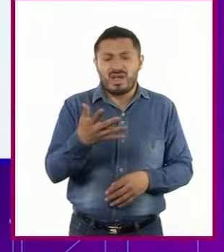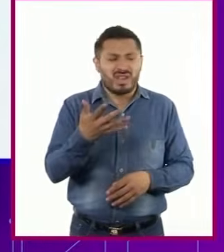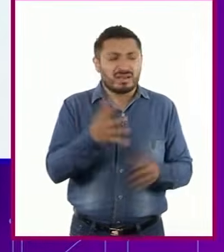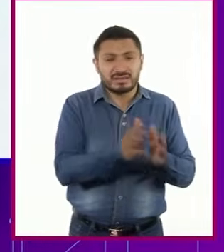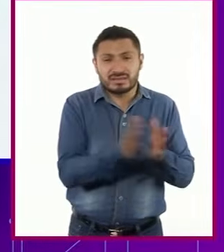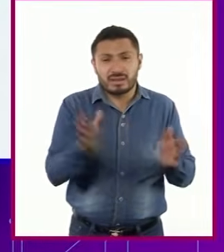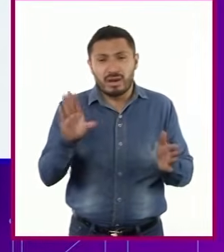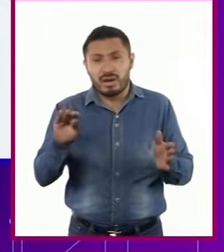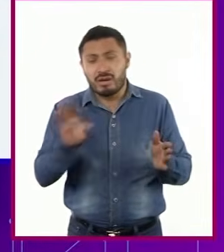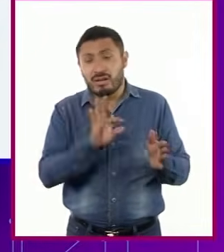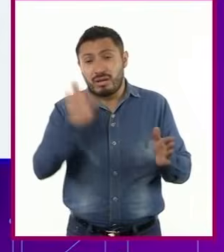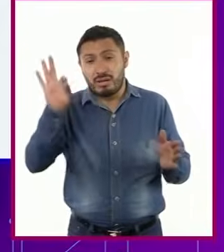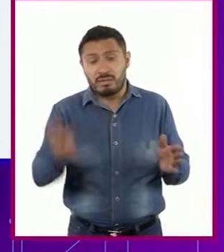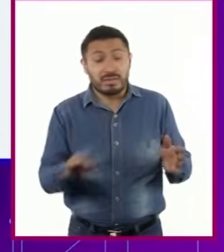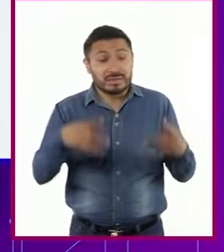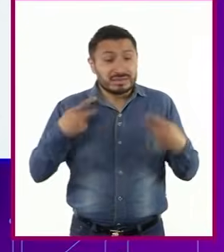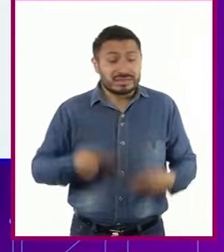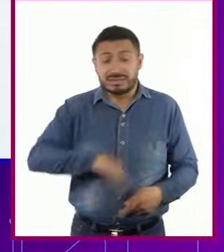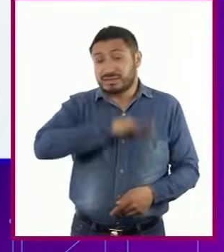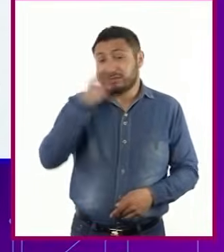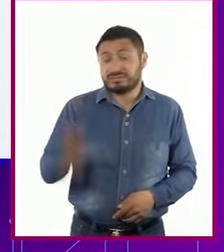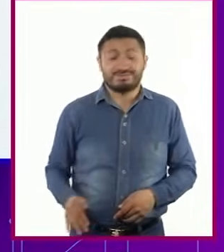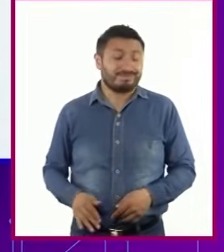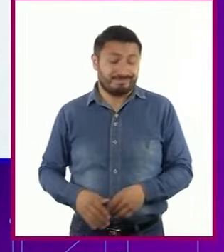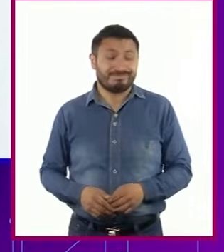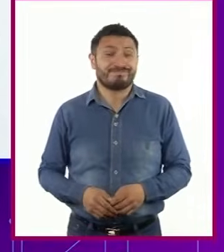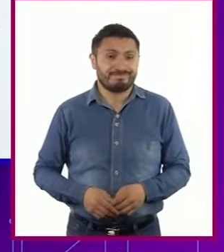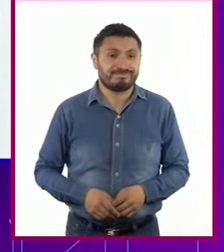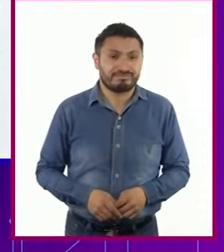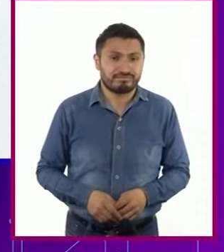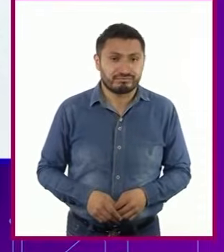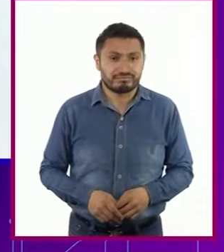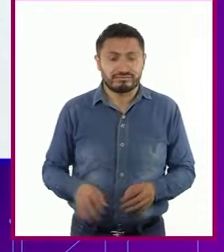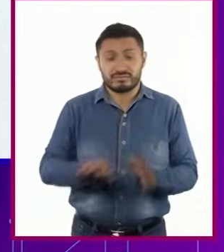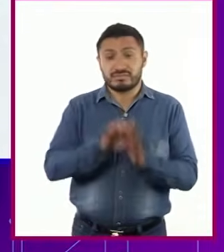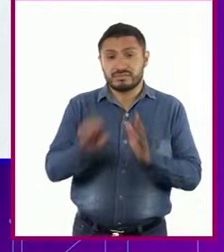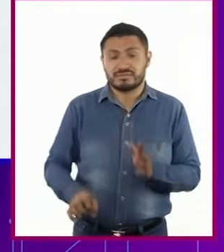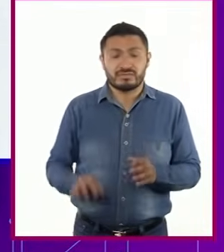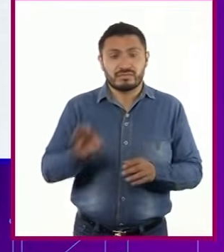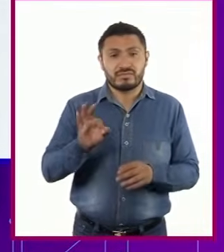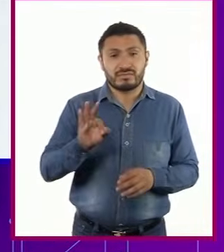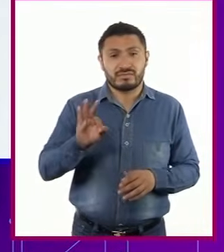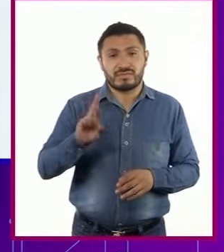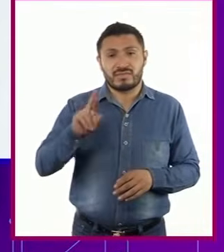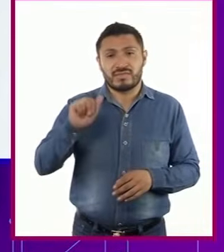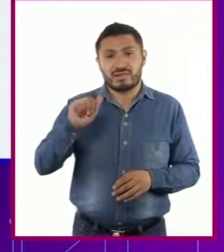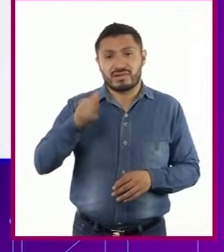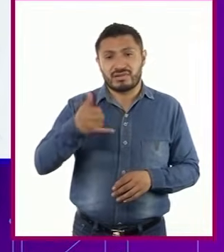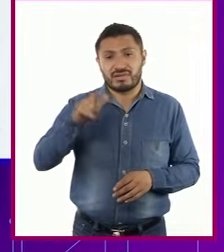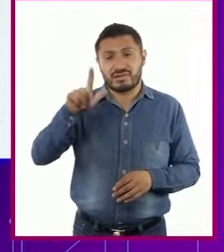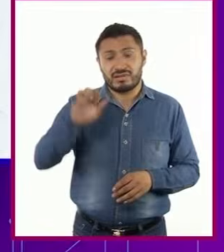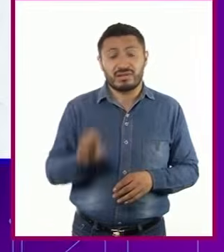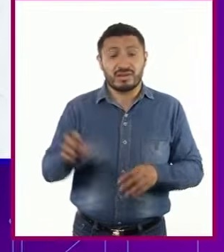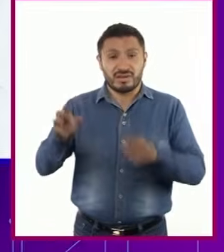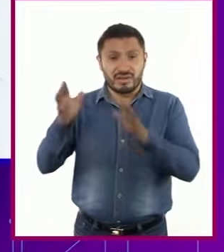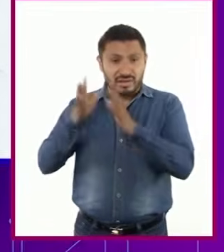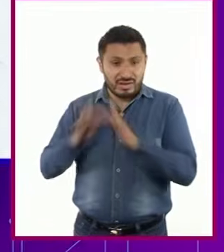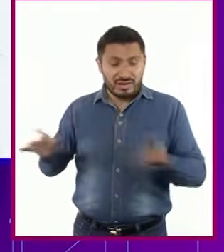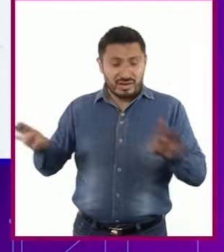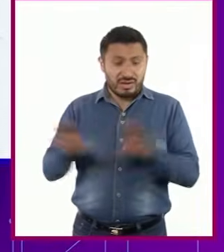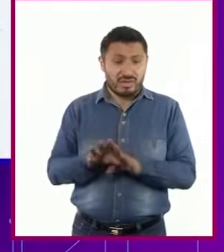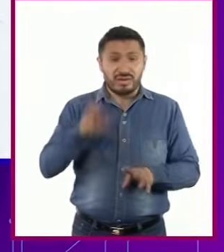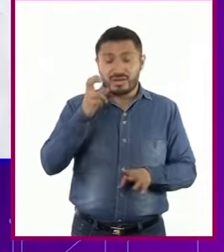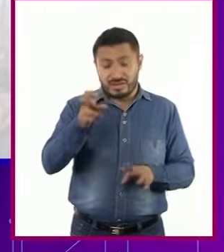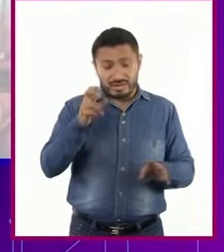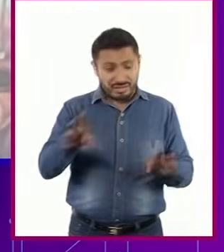un 90% de la población. Por ejemplo, los frailes franciscanos hablan de este derrumbe